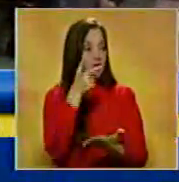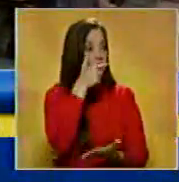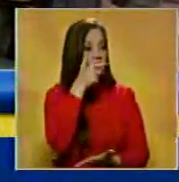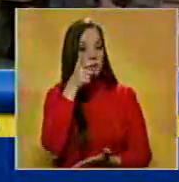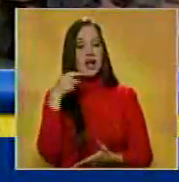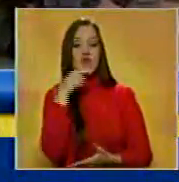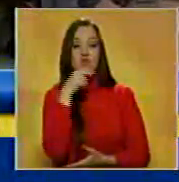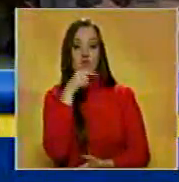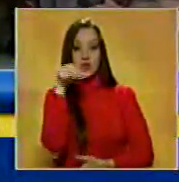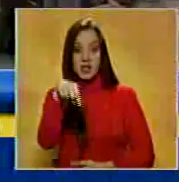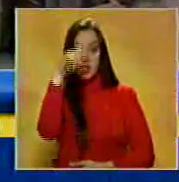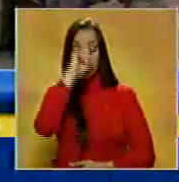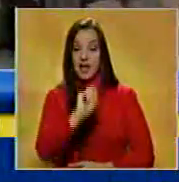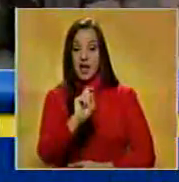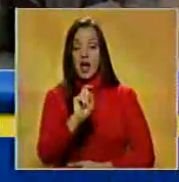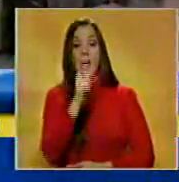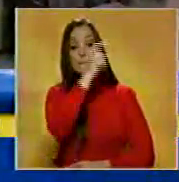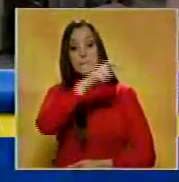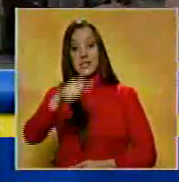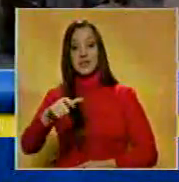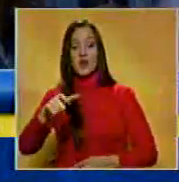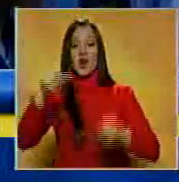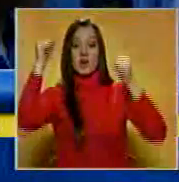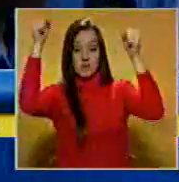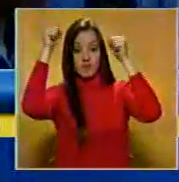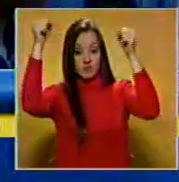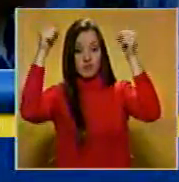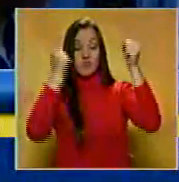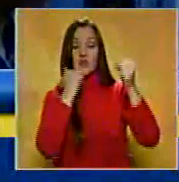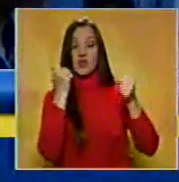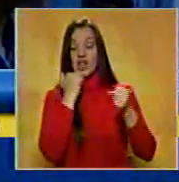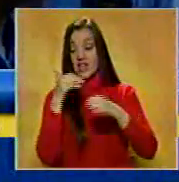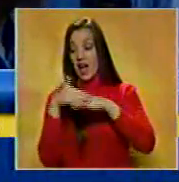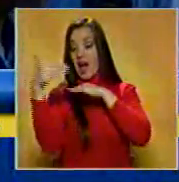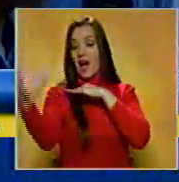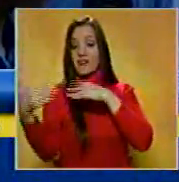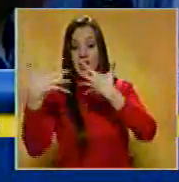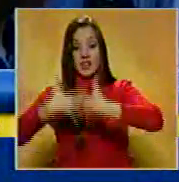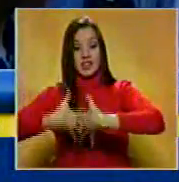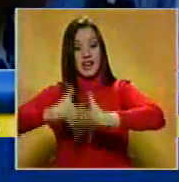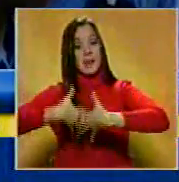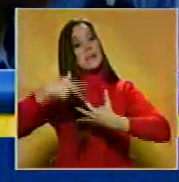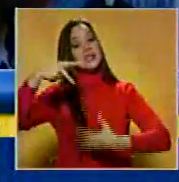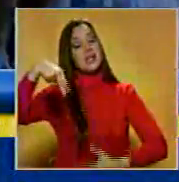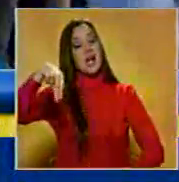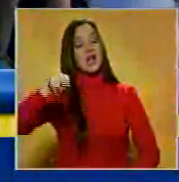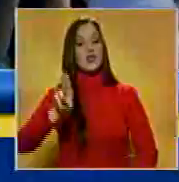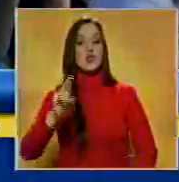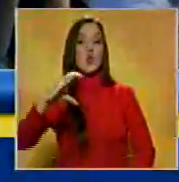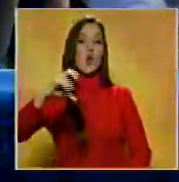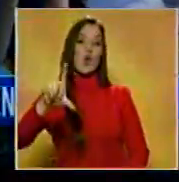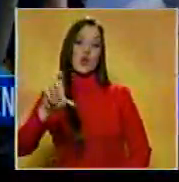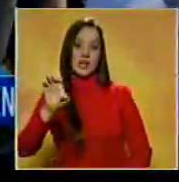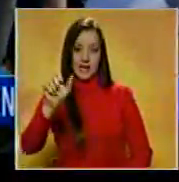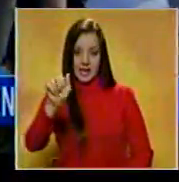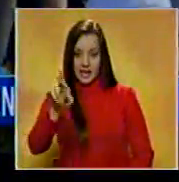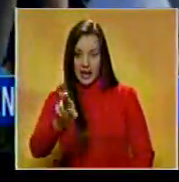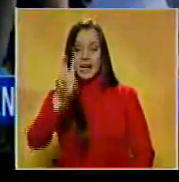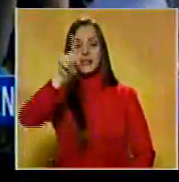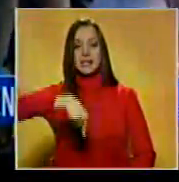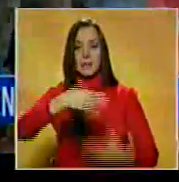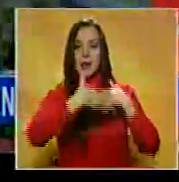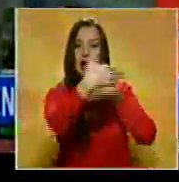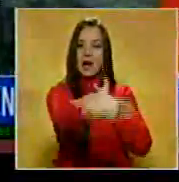año. Esta medida ha generado protestas tanto a las afueras de la planta nuclear como en la cercanía de la residencia del primer ministro